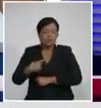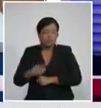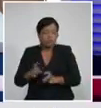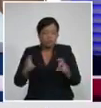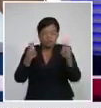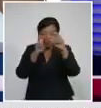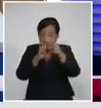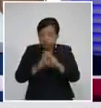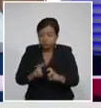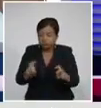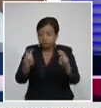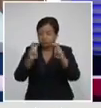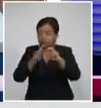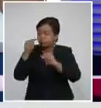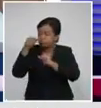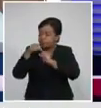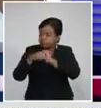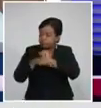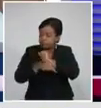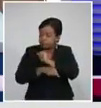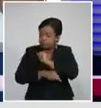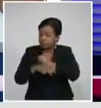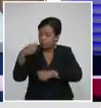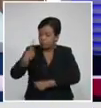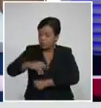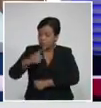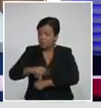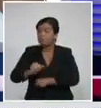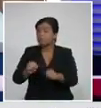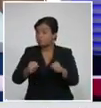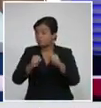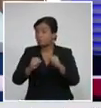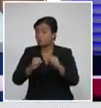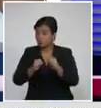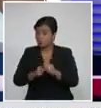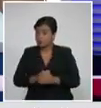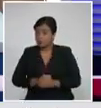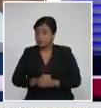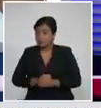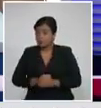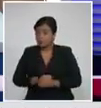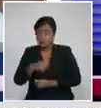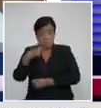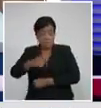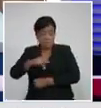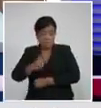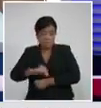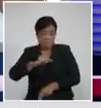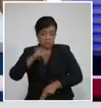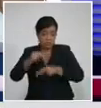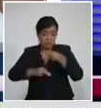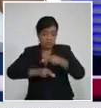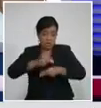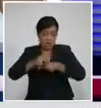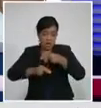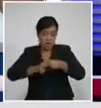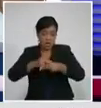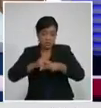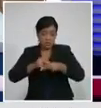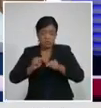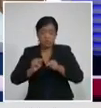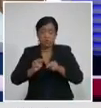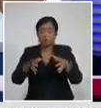punto de vista de los ensayos clínicos, que más rigor tiene. Son ensayos que se realizan con un grupo control, o